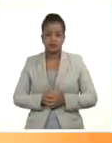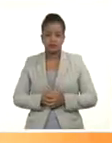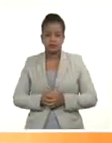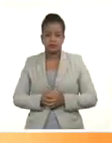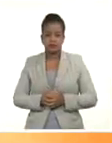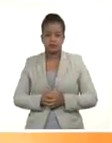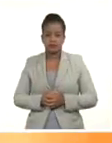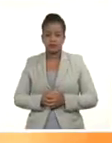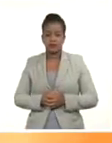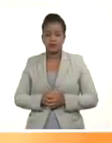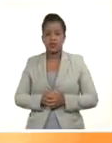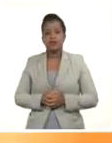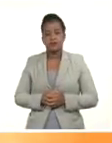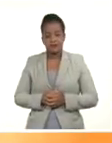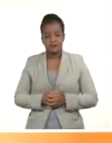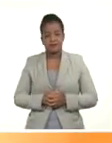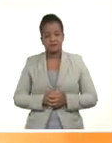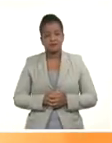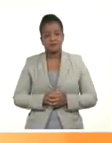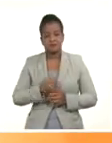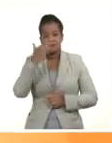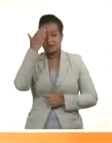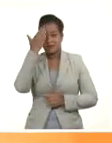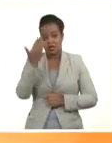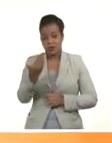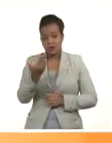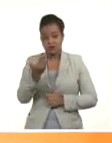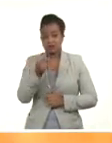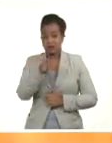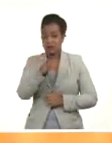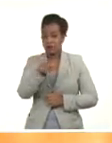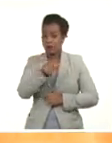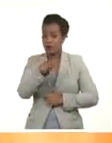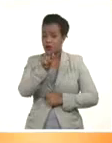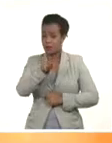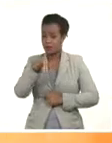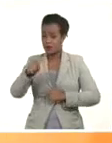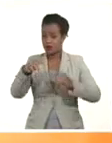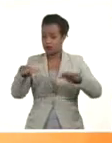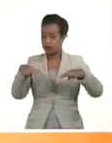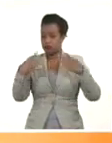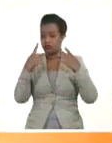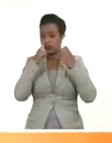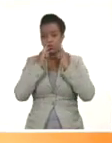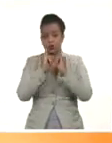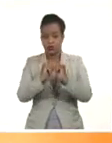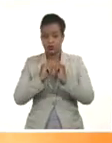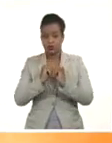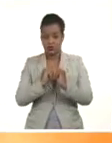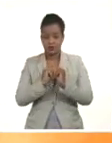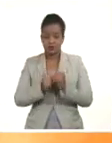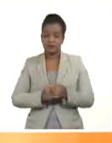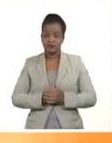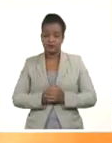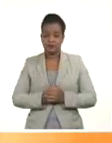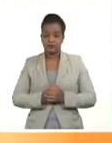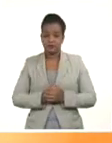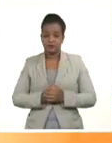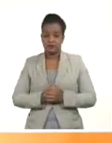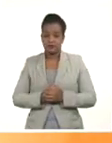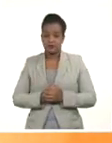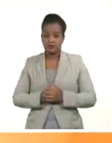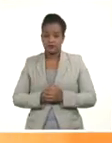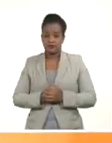Sí, un saludo para ti, Mejía, y para toda la teleaudiencia del Noticiero del Mediodía. En estos momentos